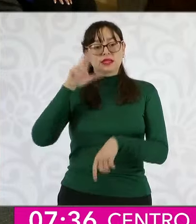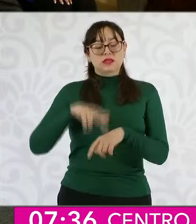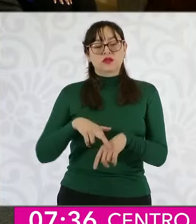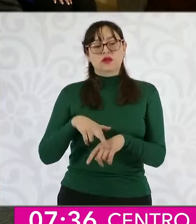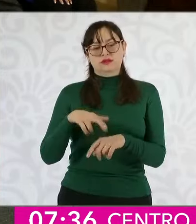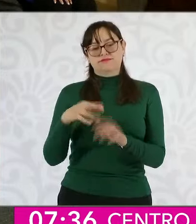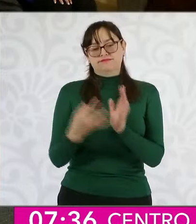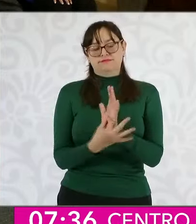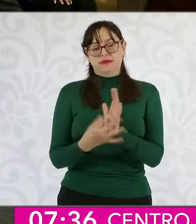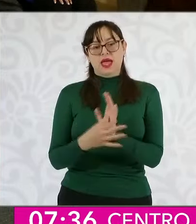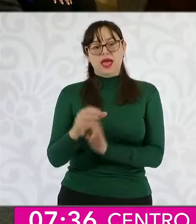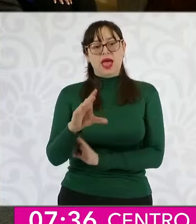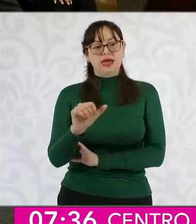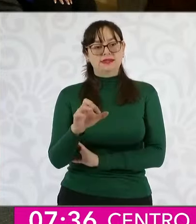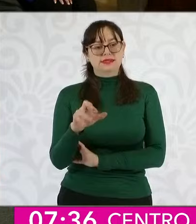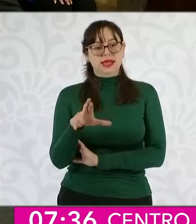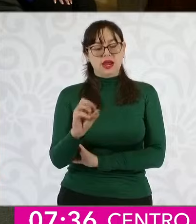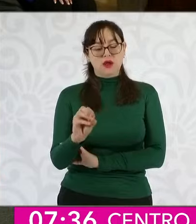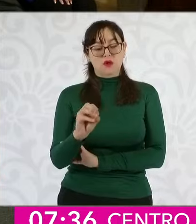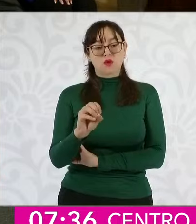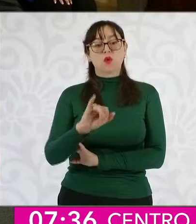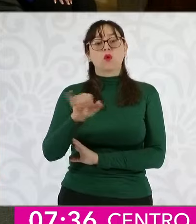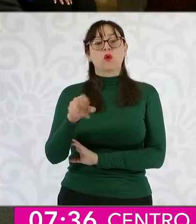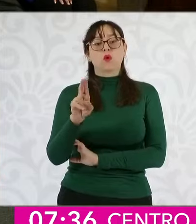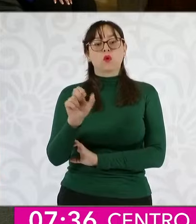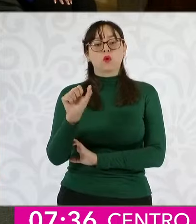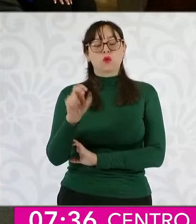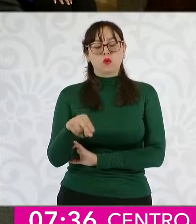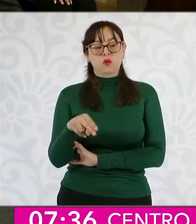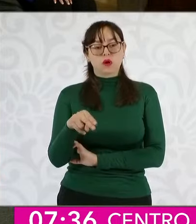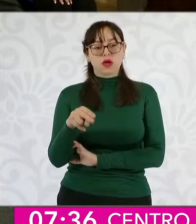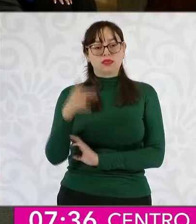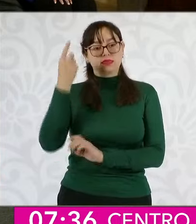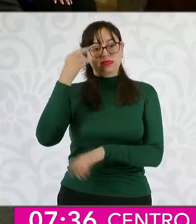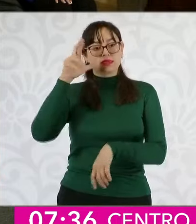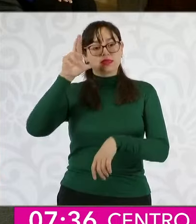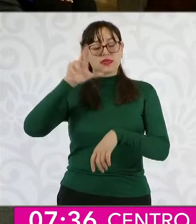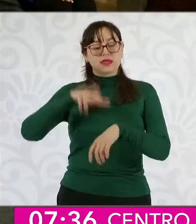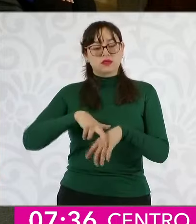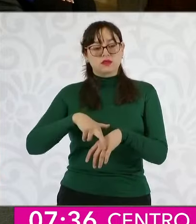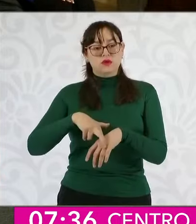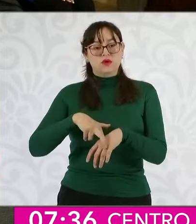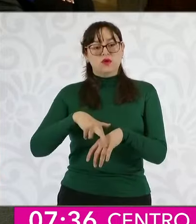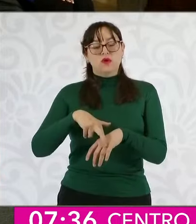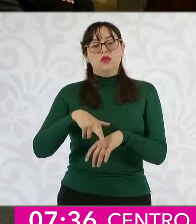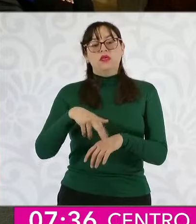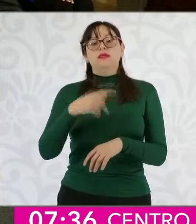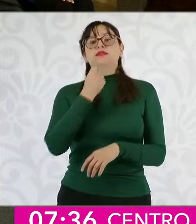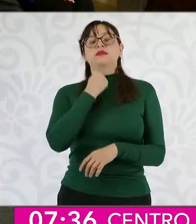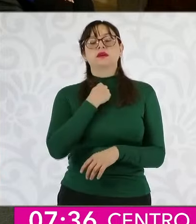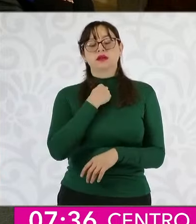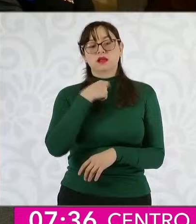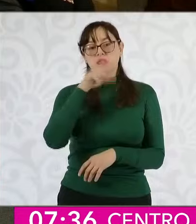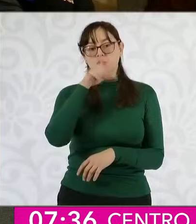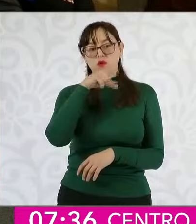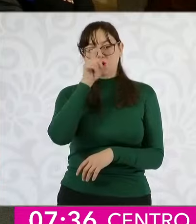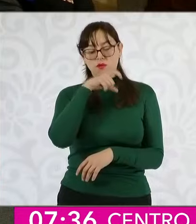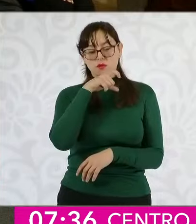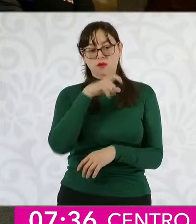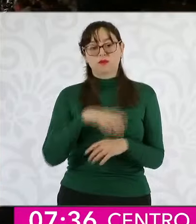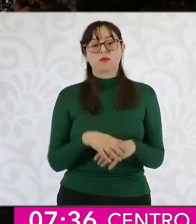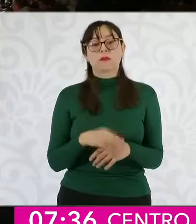Acero. El maestro Juan Domingo Beckman, director general de Tequila Cuervo. Blanca Treviño de la